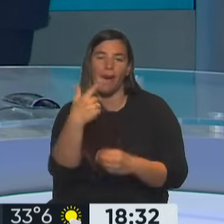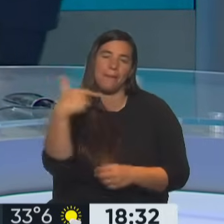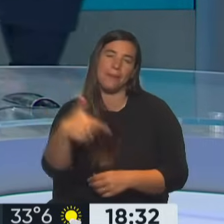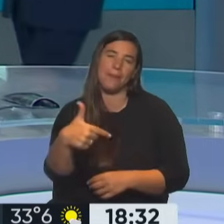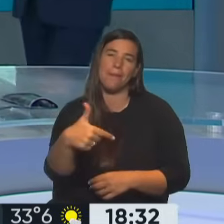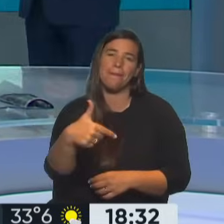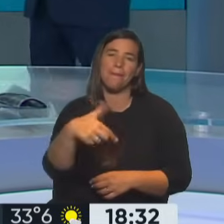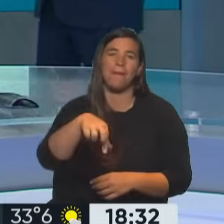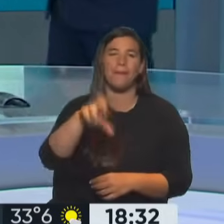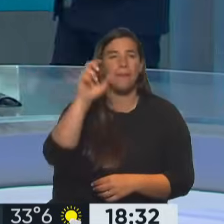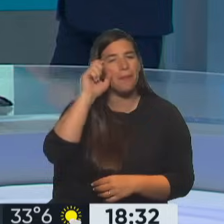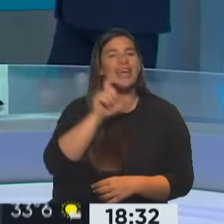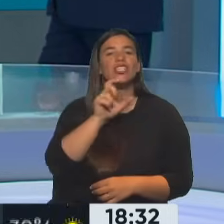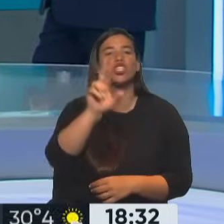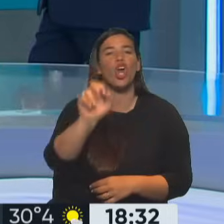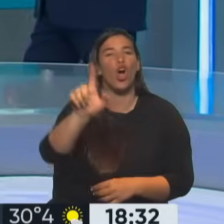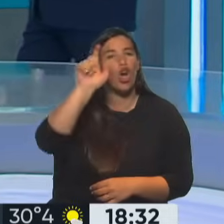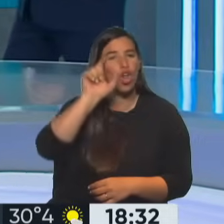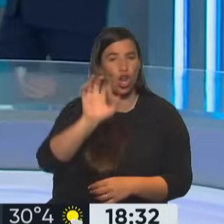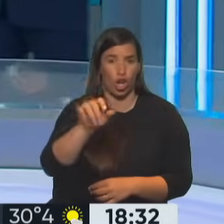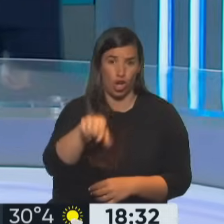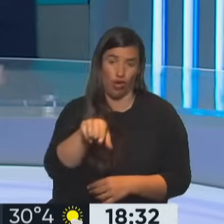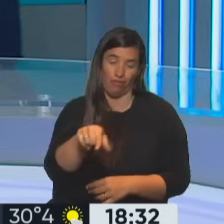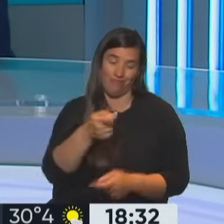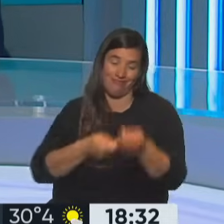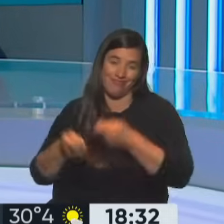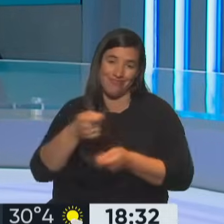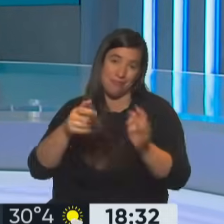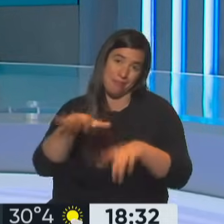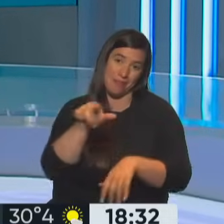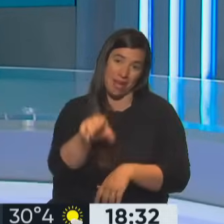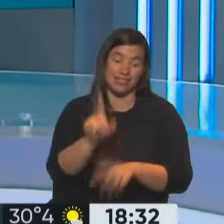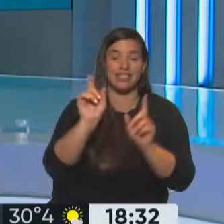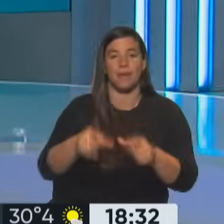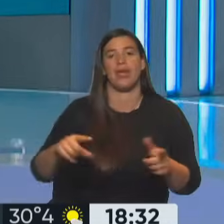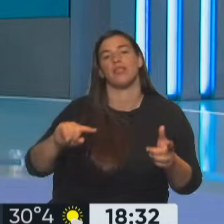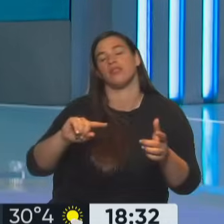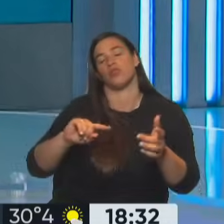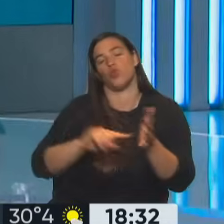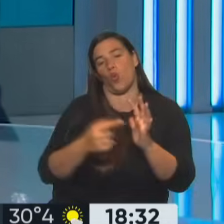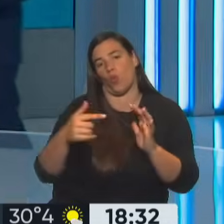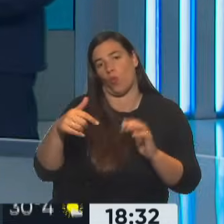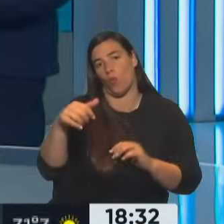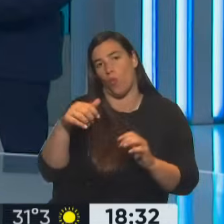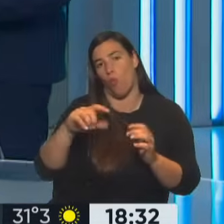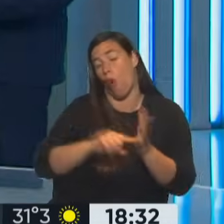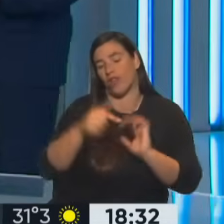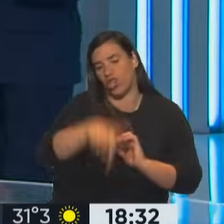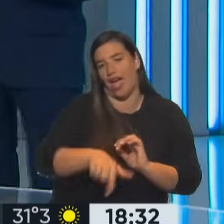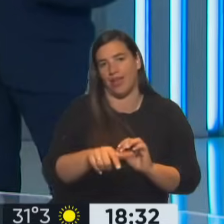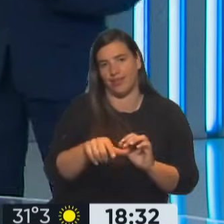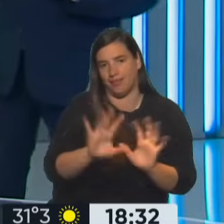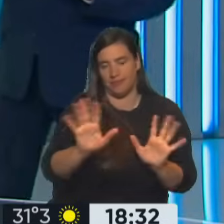Salvo de las que tienen regalías de petróleo, además dependen y Ciudad de Buenos Aires, que es un caso totalmente diferente, que es el segundo. Claro. Salvo